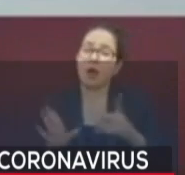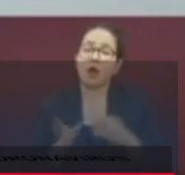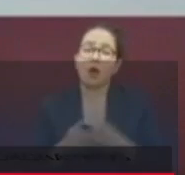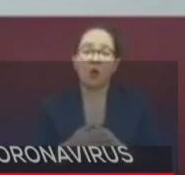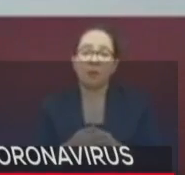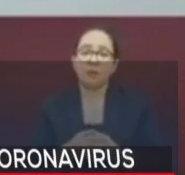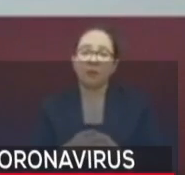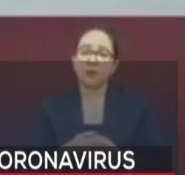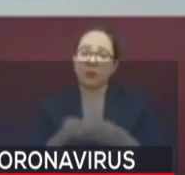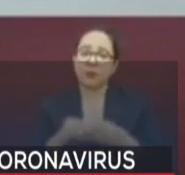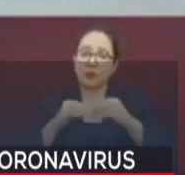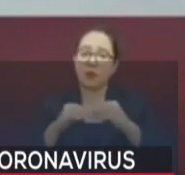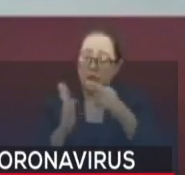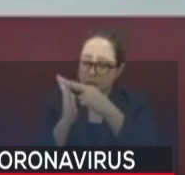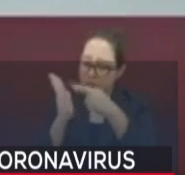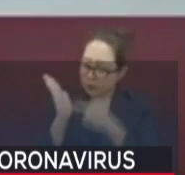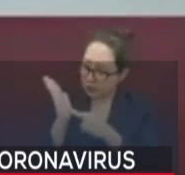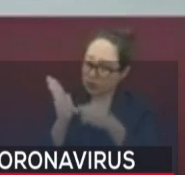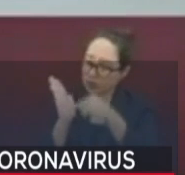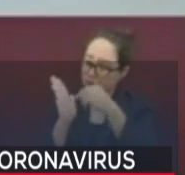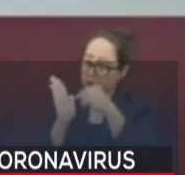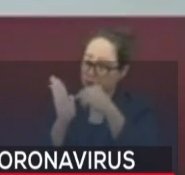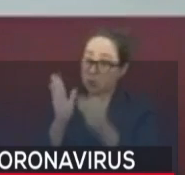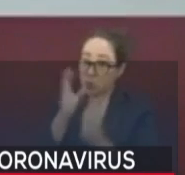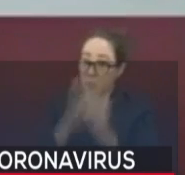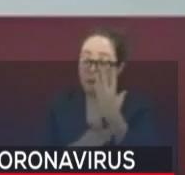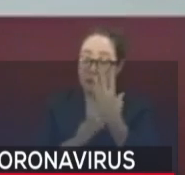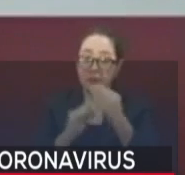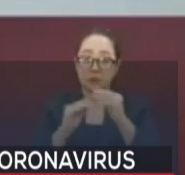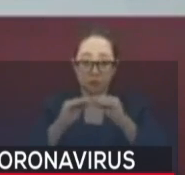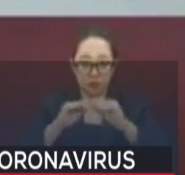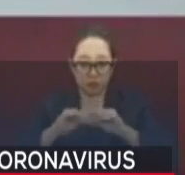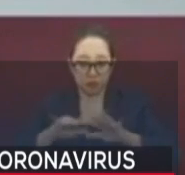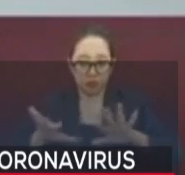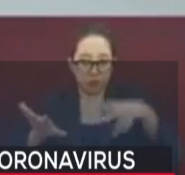los lineamientos entre sus conciudadanos.